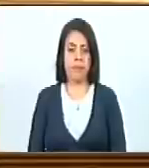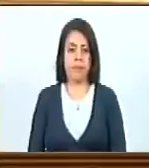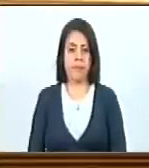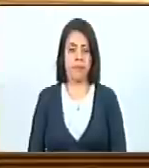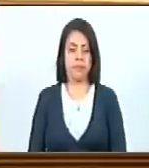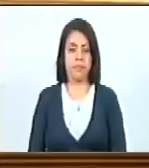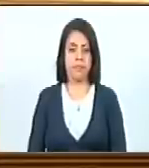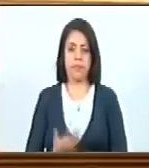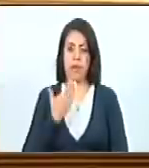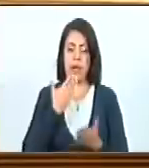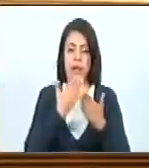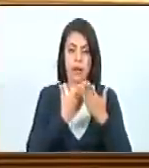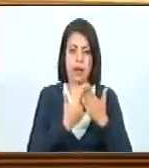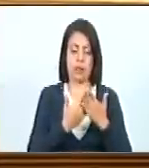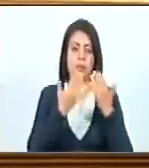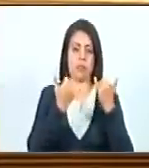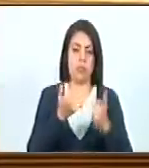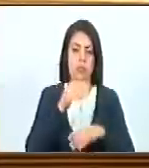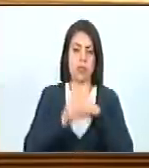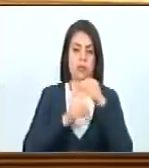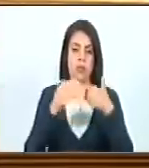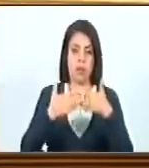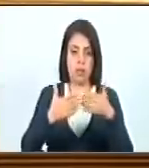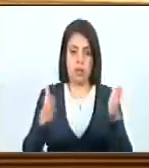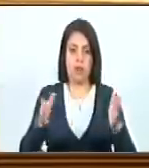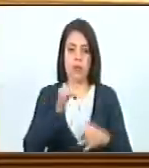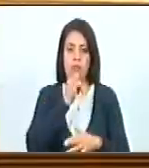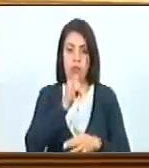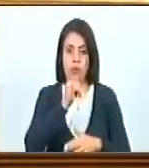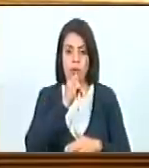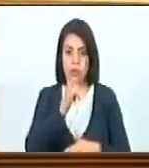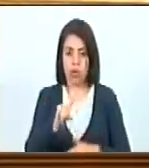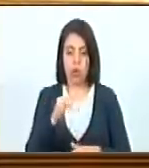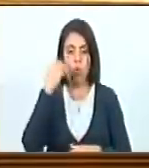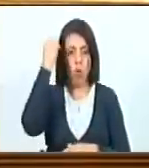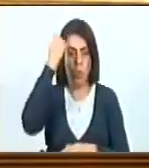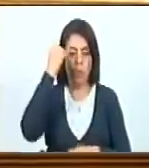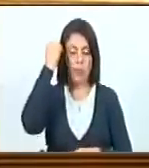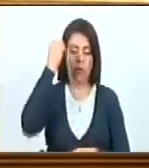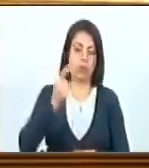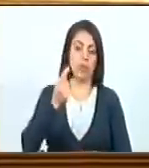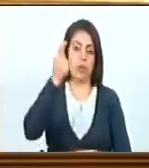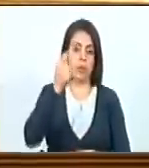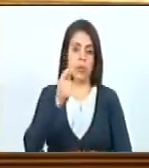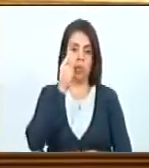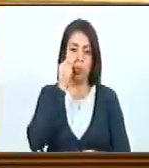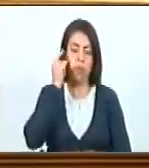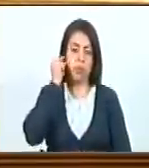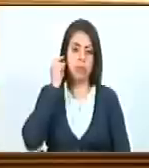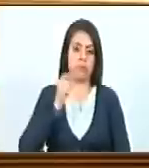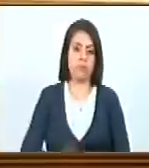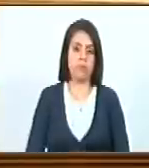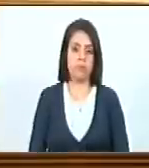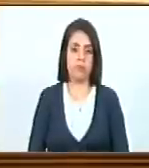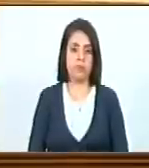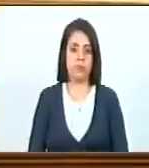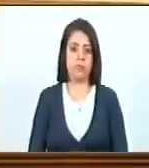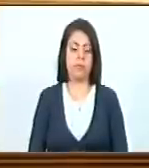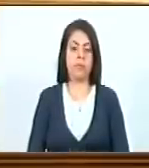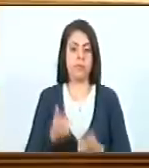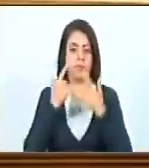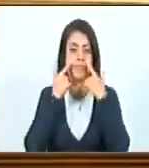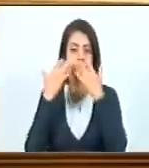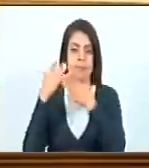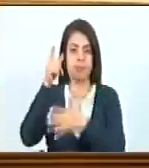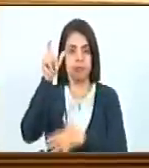Gracias, secretaria. Voy a abrir un espacio para derechos de palabras, opiniones de los diputados y diputadas. Dejo en el